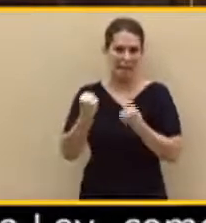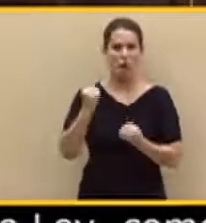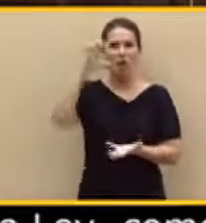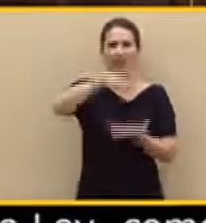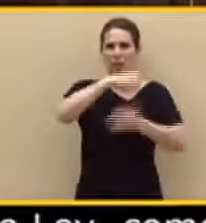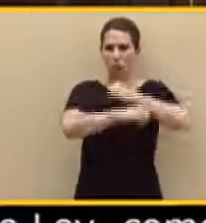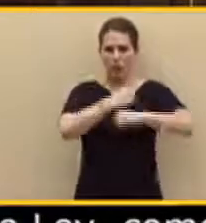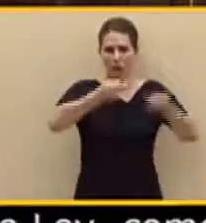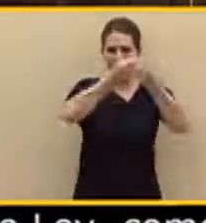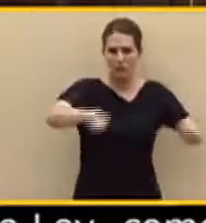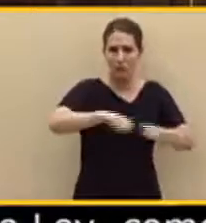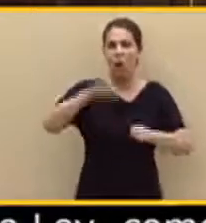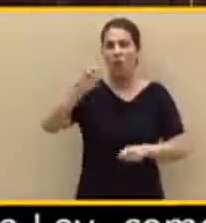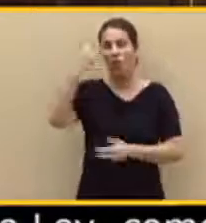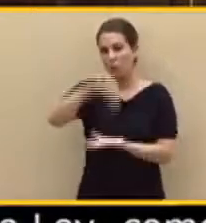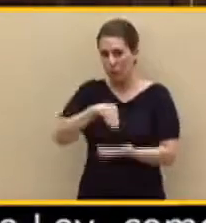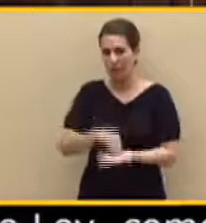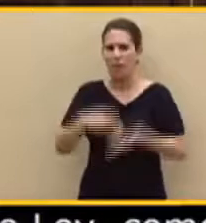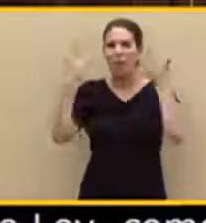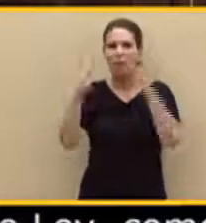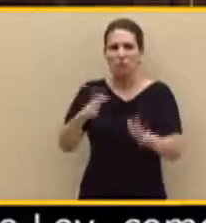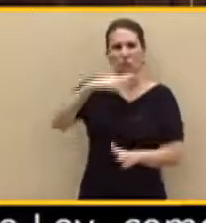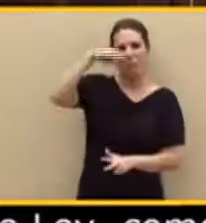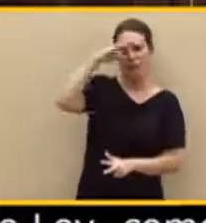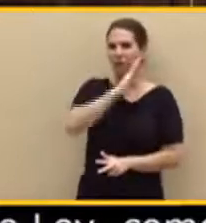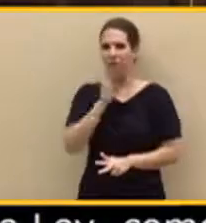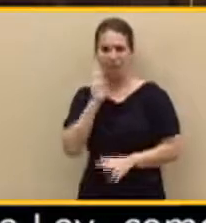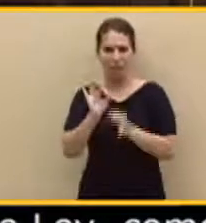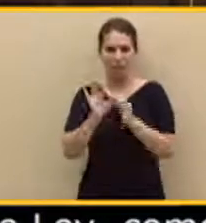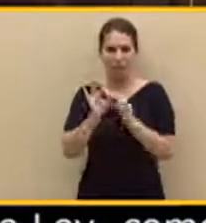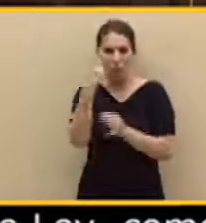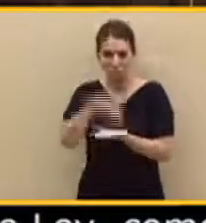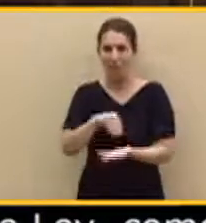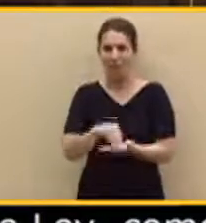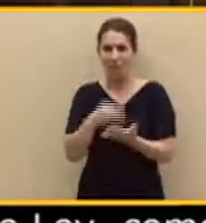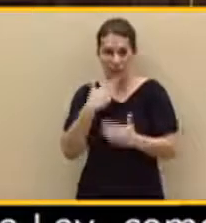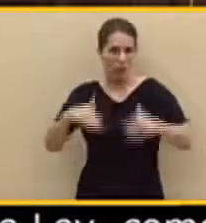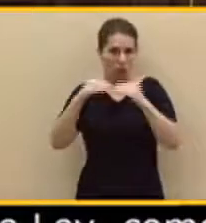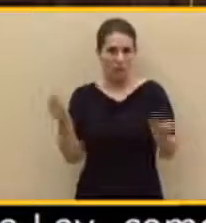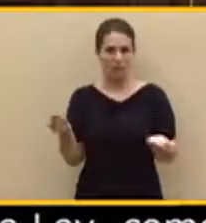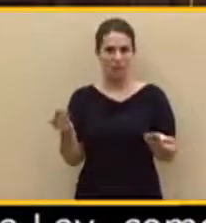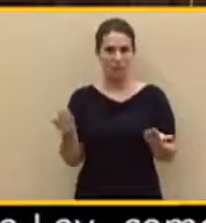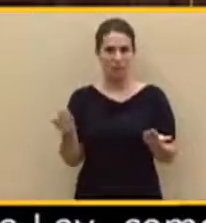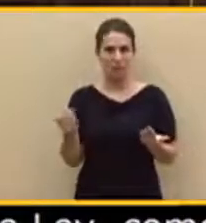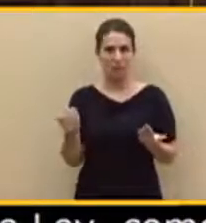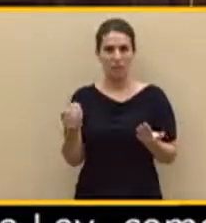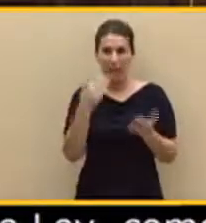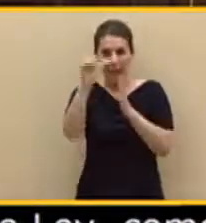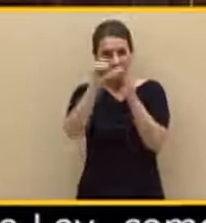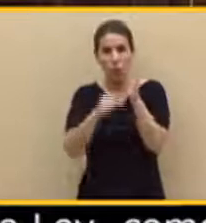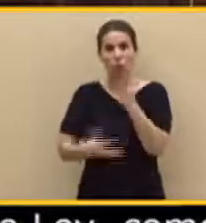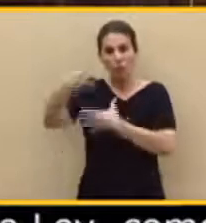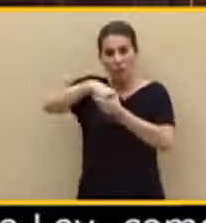de permisos de maternidad y paternidad iguales e intransferibles, que hacían explícito que aquellos artículos que implicasen una